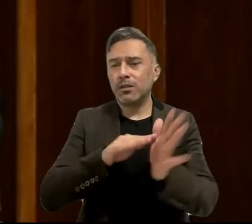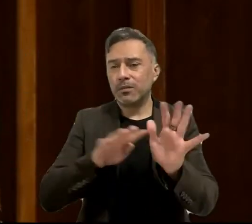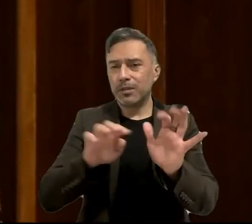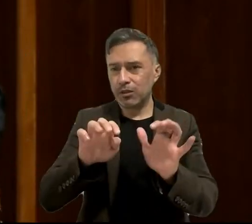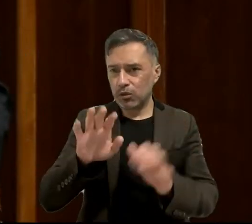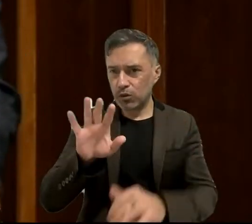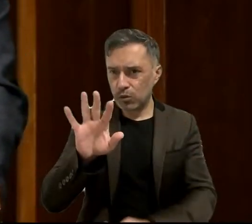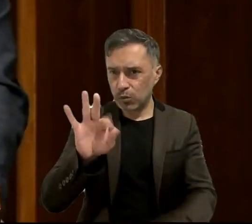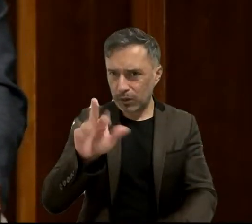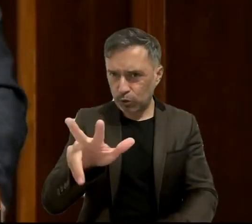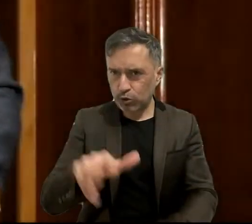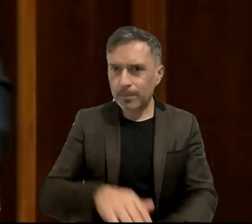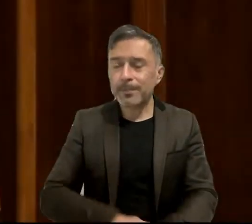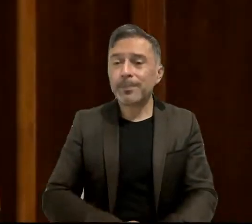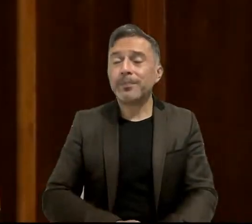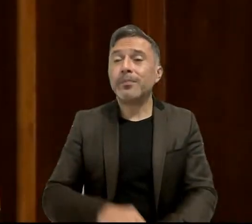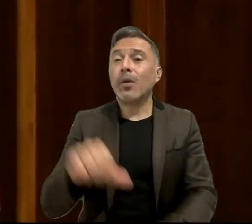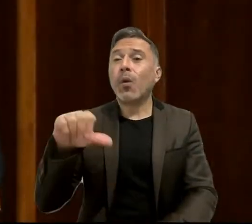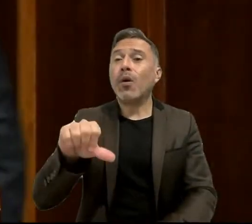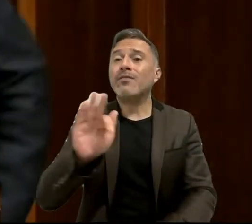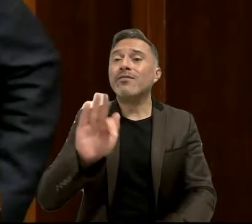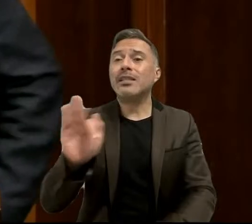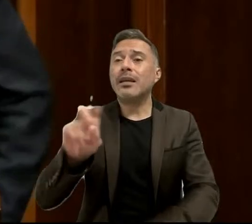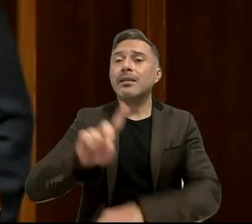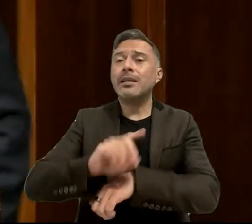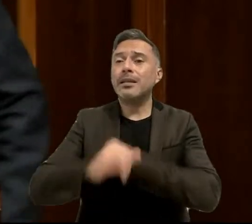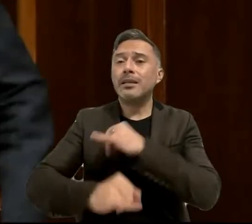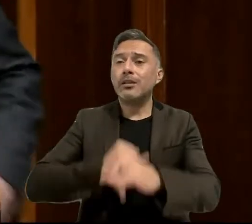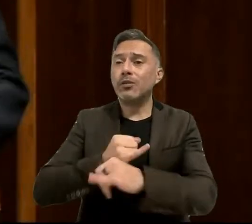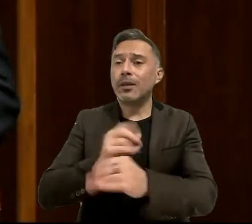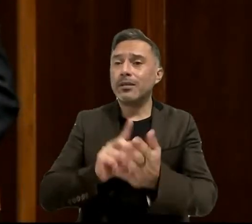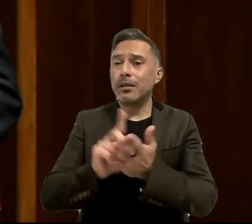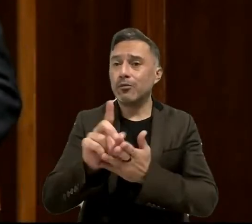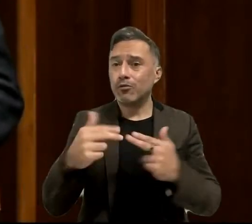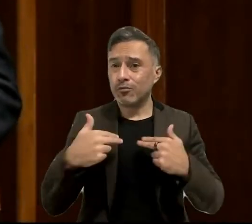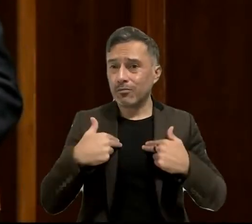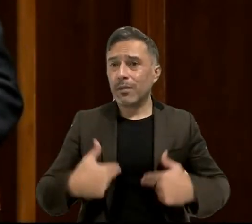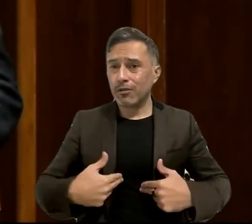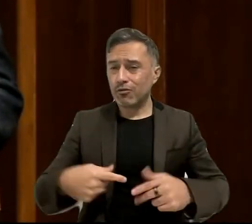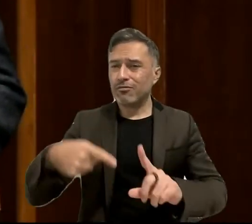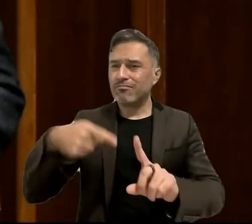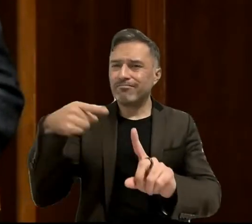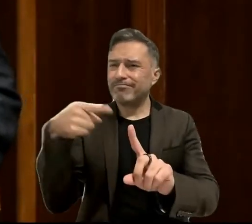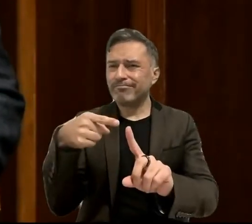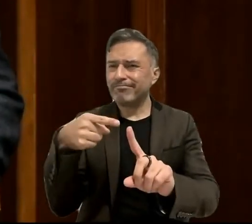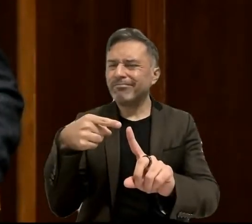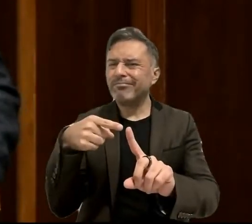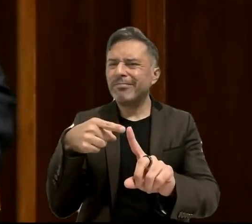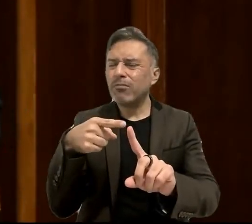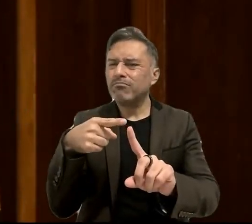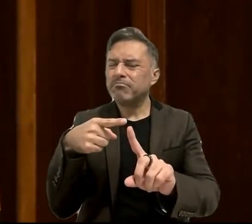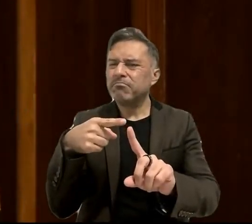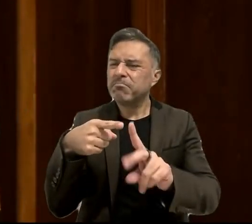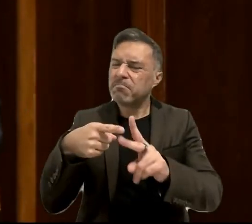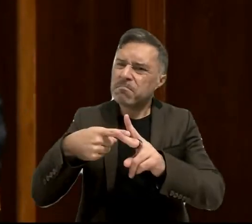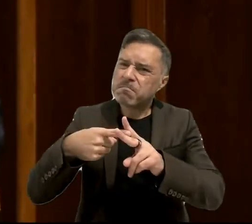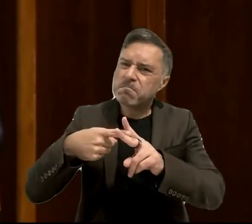Hoy Día Internacional de los Derechos Humanos. Los derechos humanos nacen por una necesidad